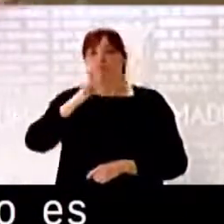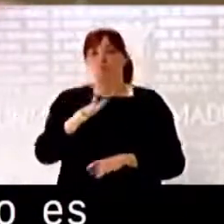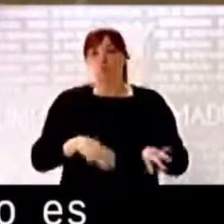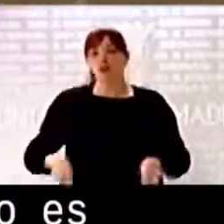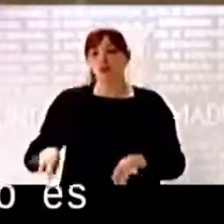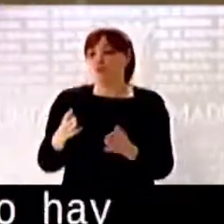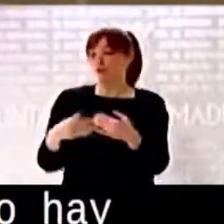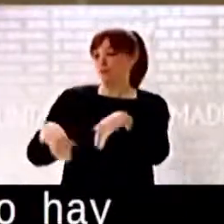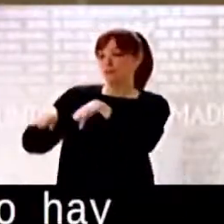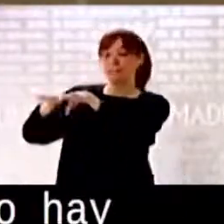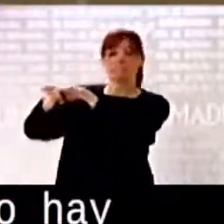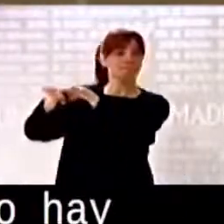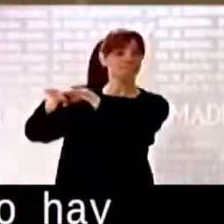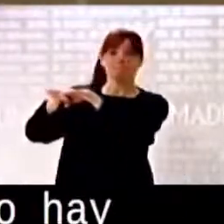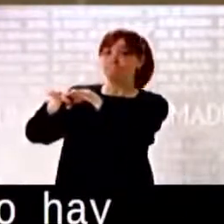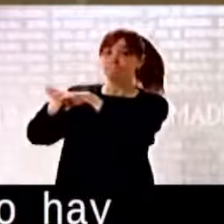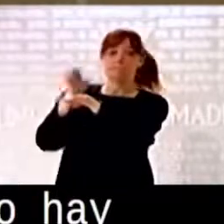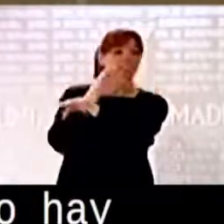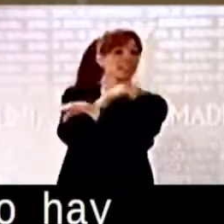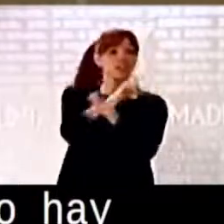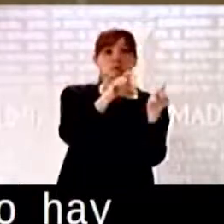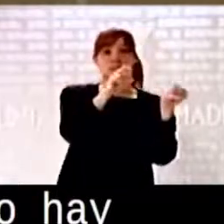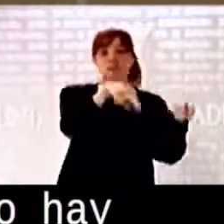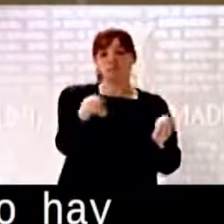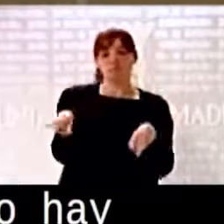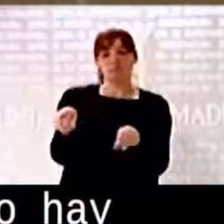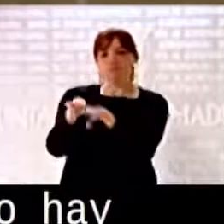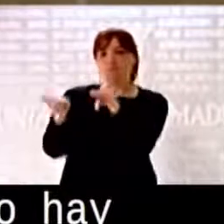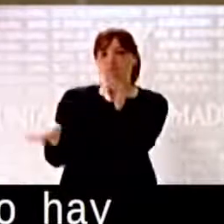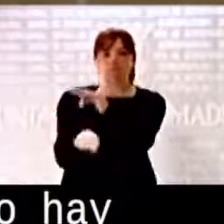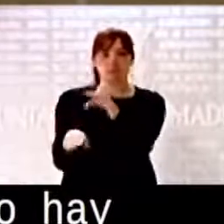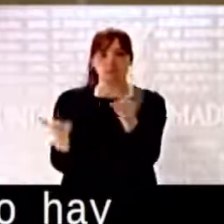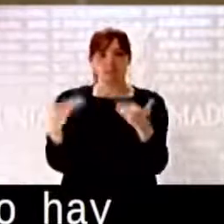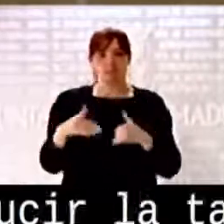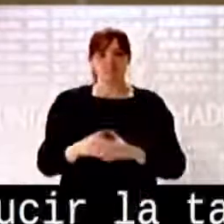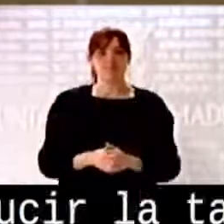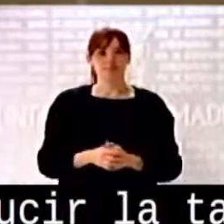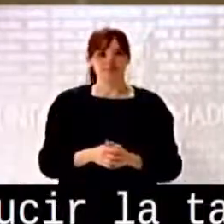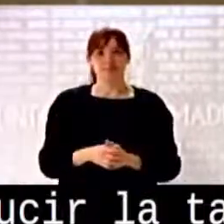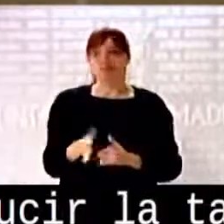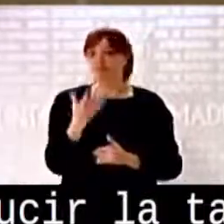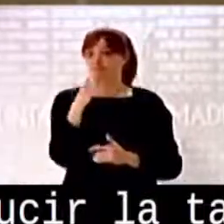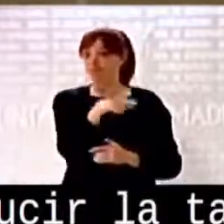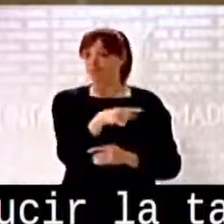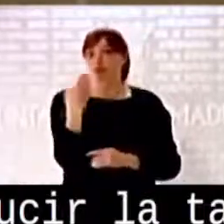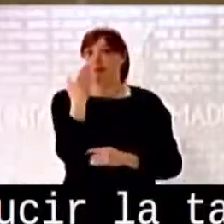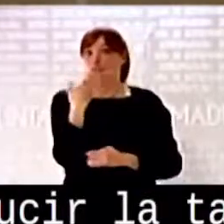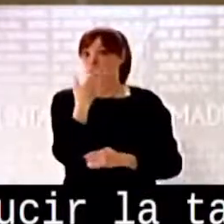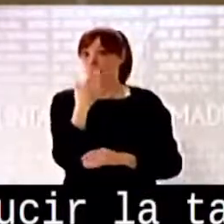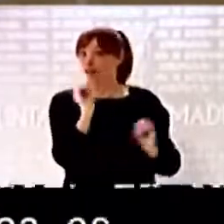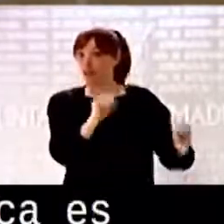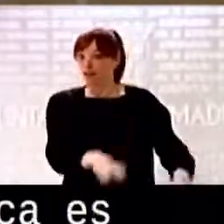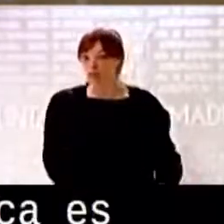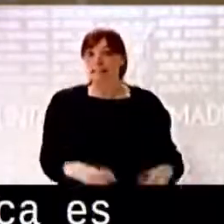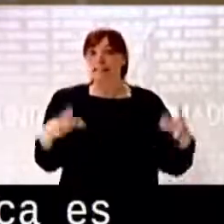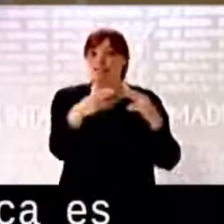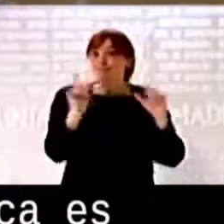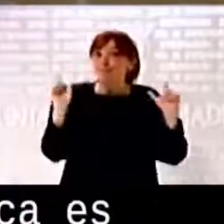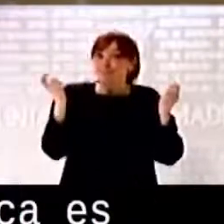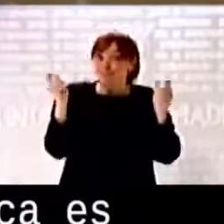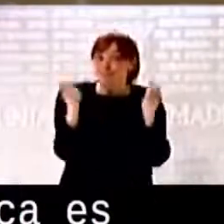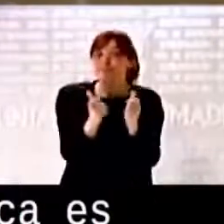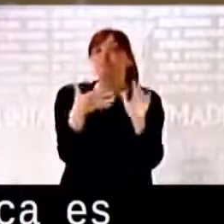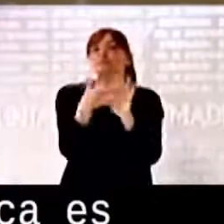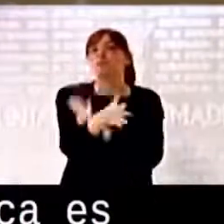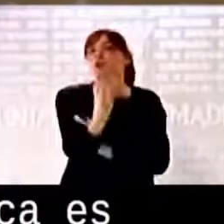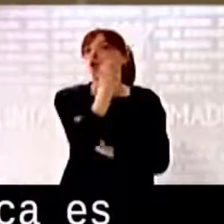región no hay igualdad si no hay educación. Y reducir la tasa de abandono escolar lo que significa es precisamente